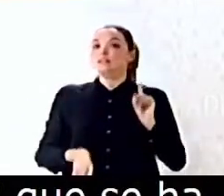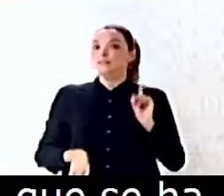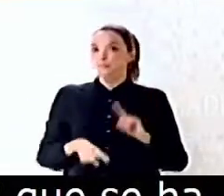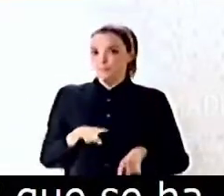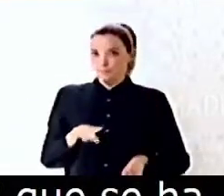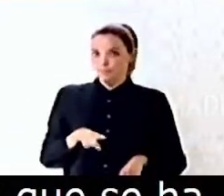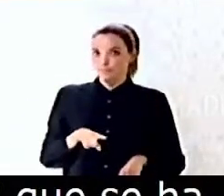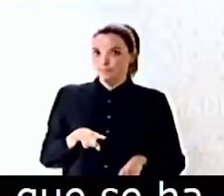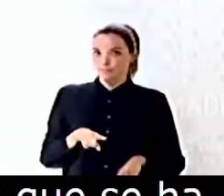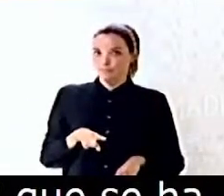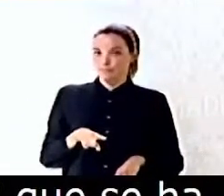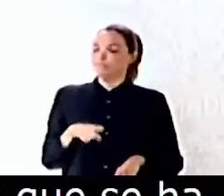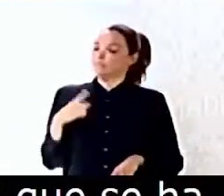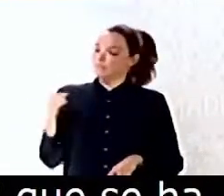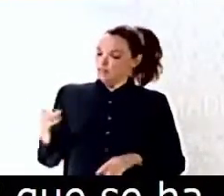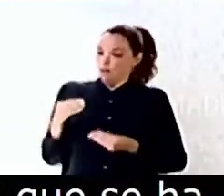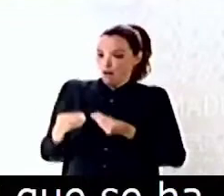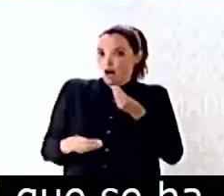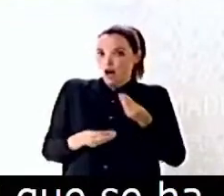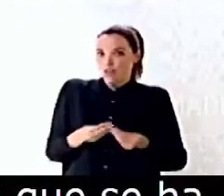se va a optar por dar ese paso.